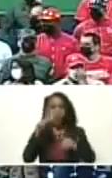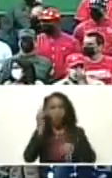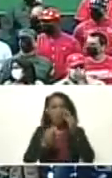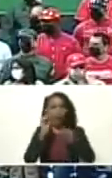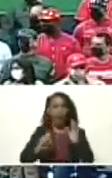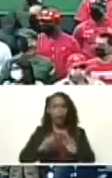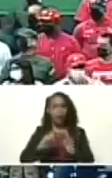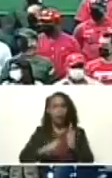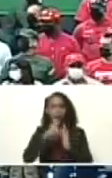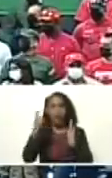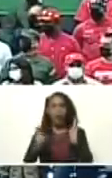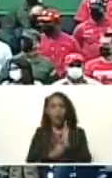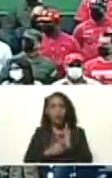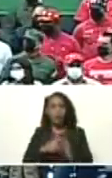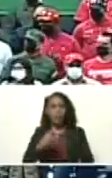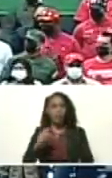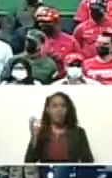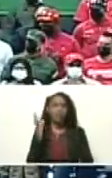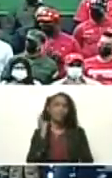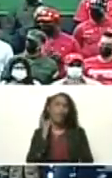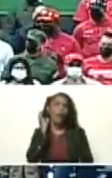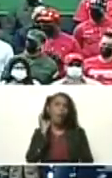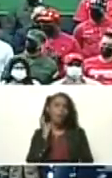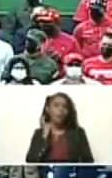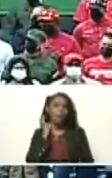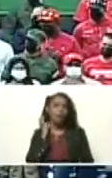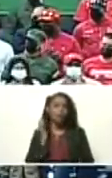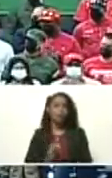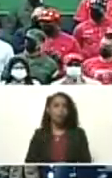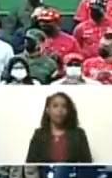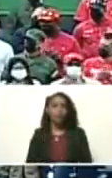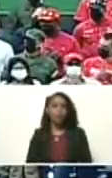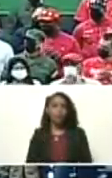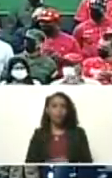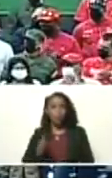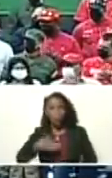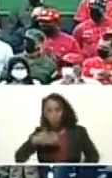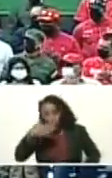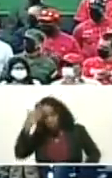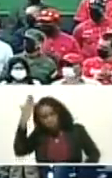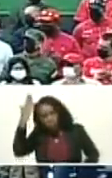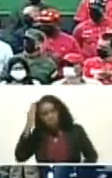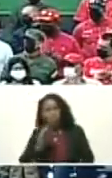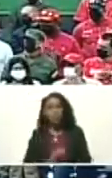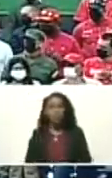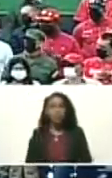general, Tarek William Saab, Salam Aleikum.